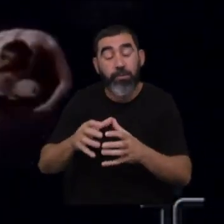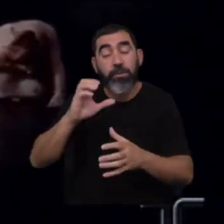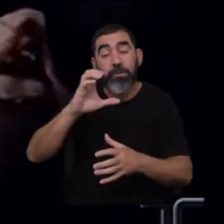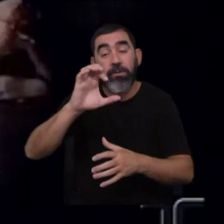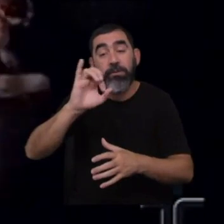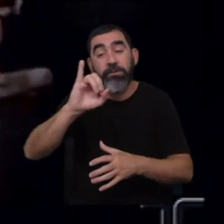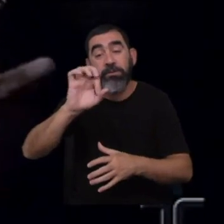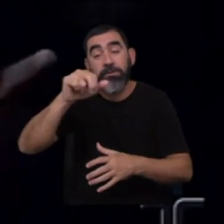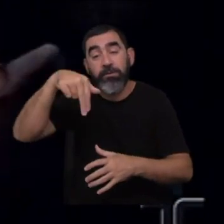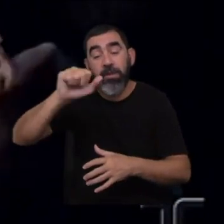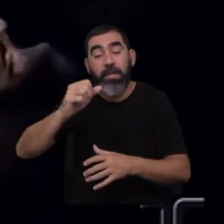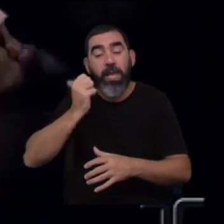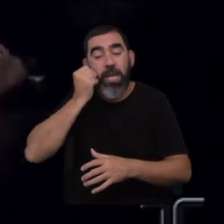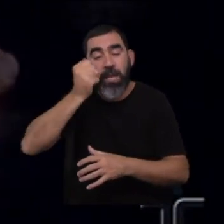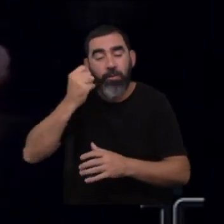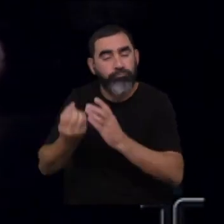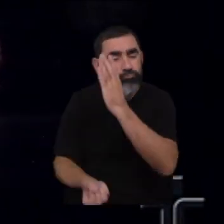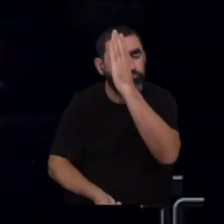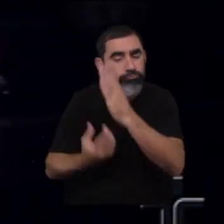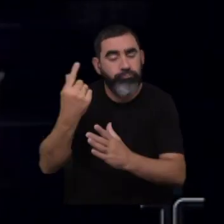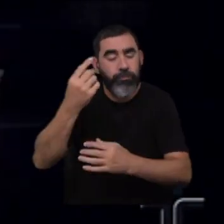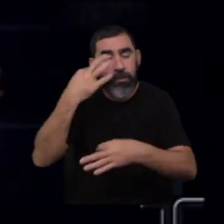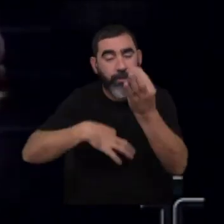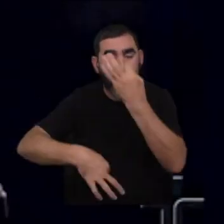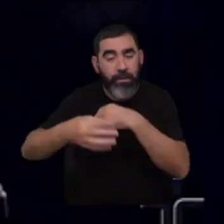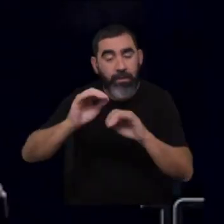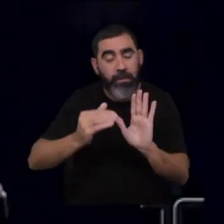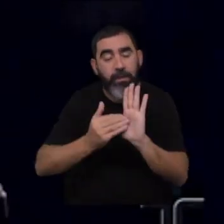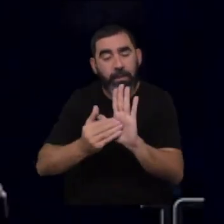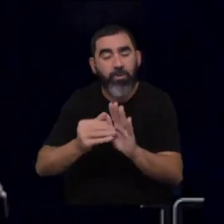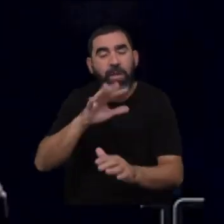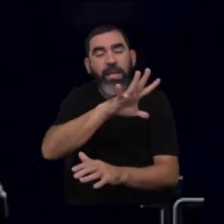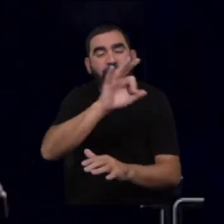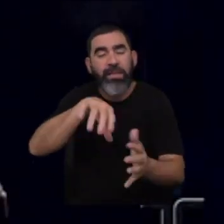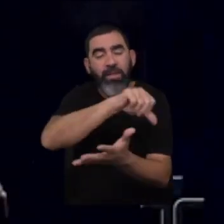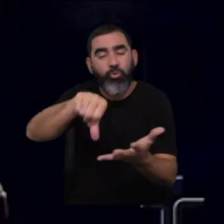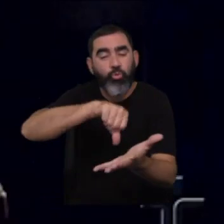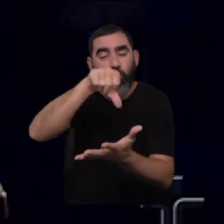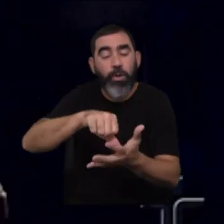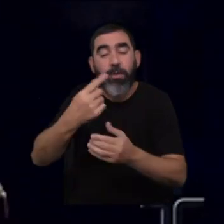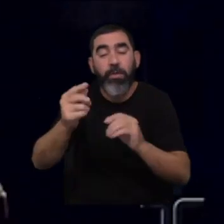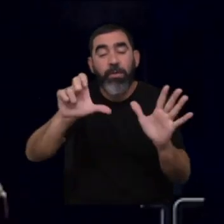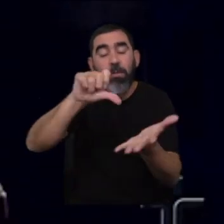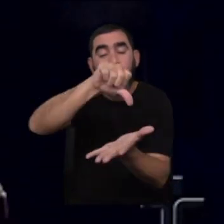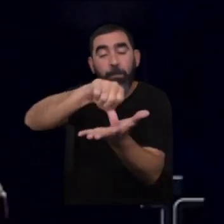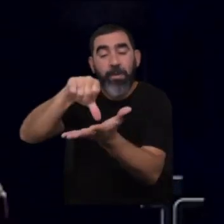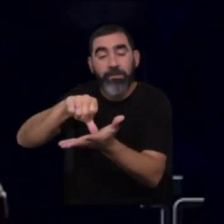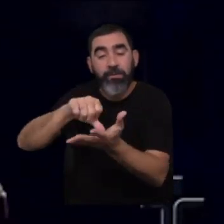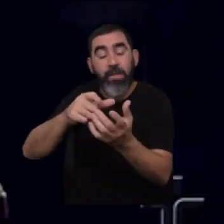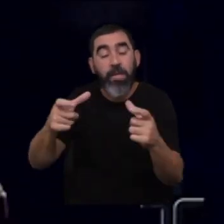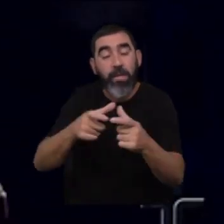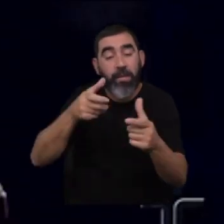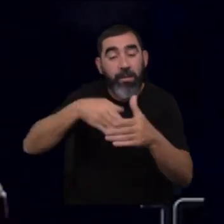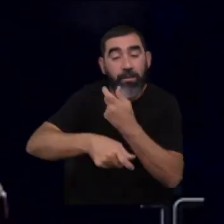se destaca por la diversidad y la innovación de sus obras, que ya se han presentado en más de 500 ciudades en 17 países. Las entradas están